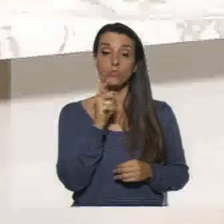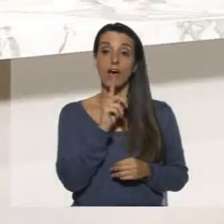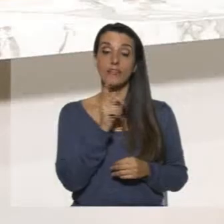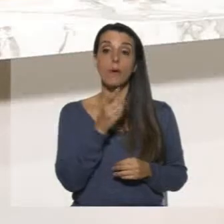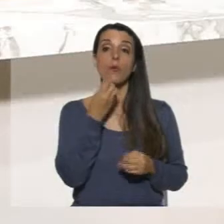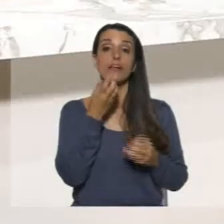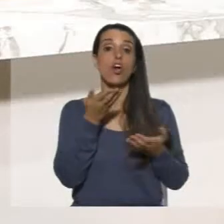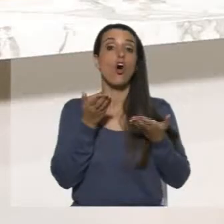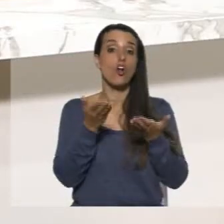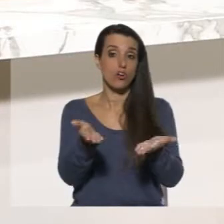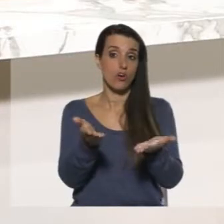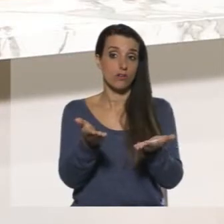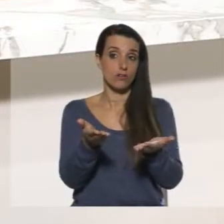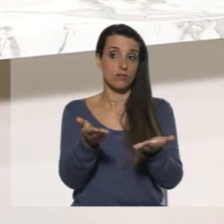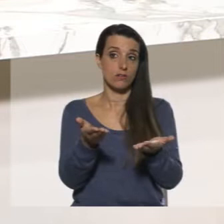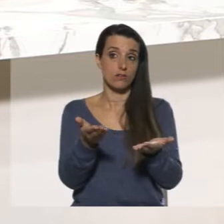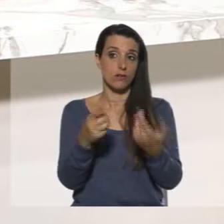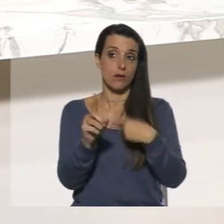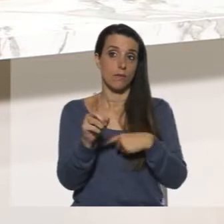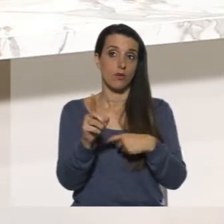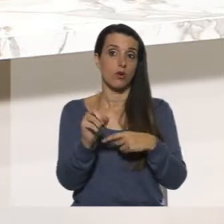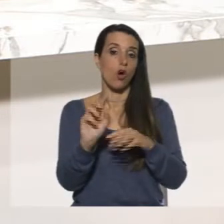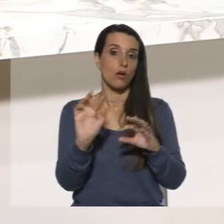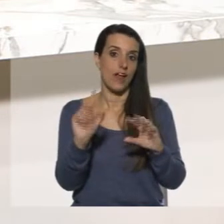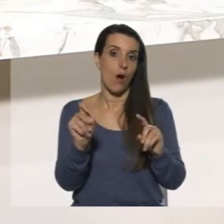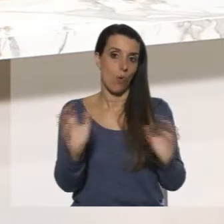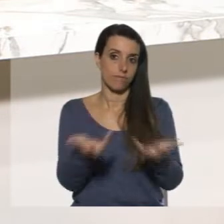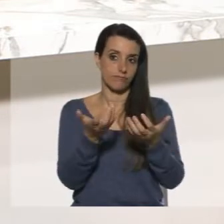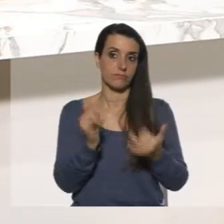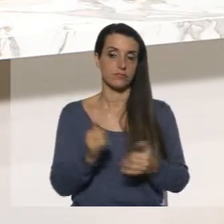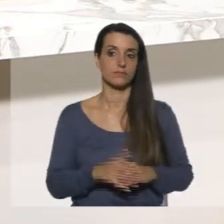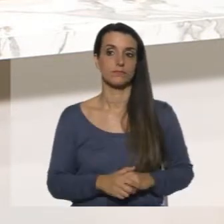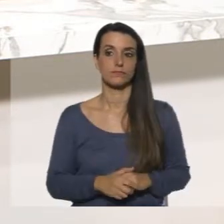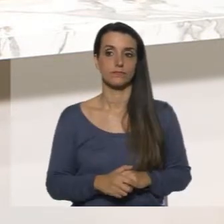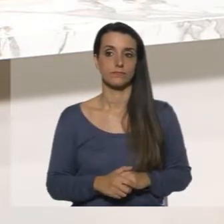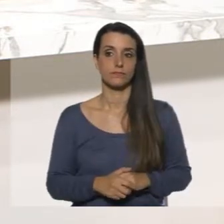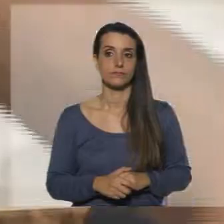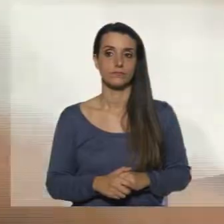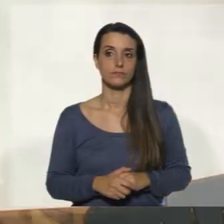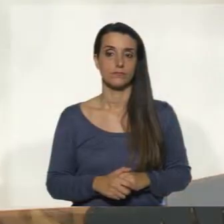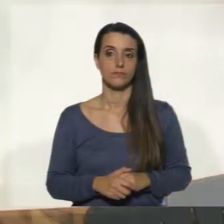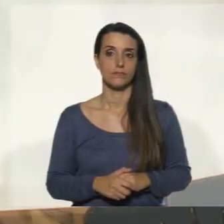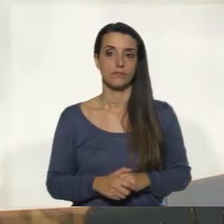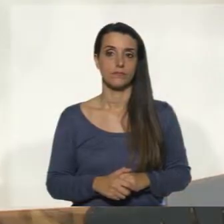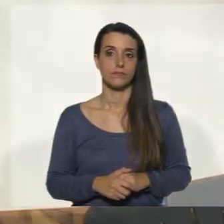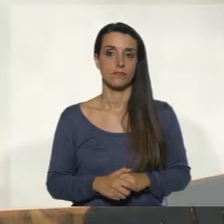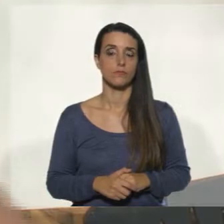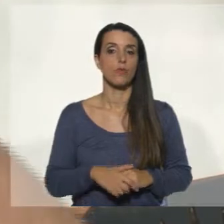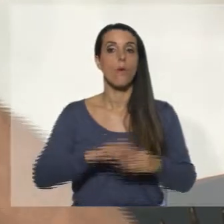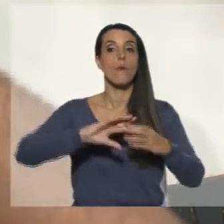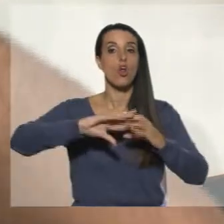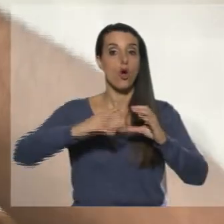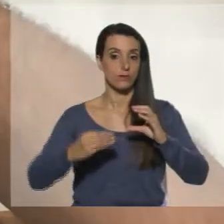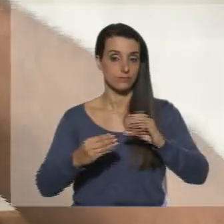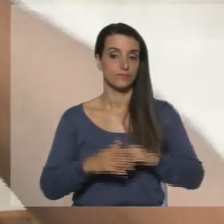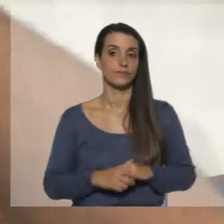lleva al horno. Lo único que con baño María. Exactamente. El baño María bien fácil así. Sí, claro. ¿Tá? Ahí morroncitos, vamos a